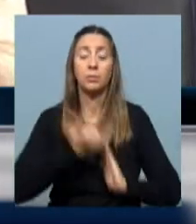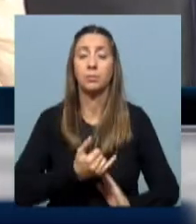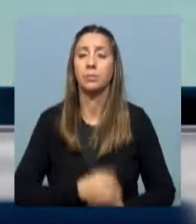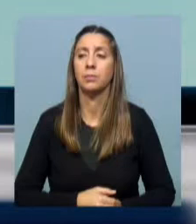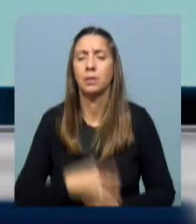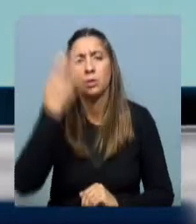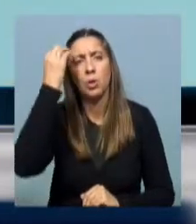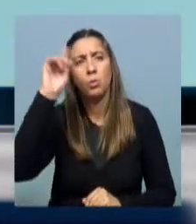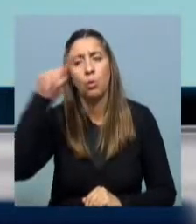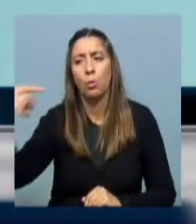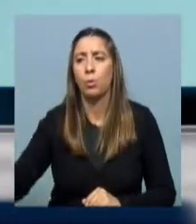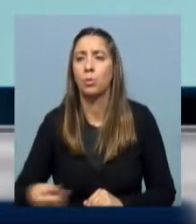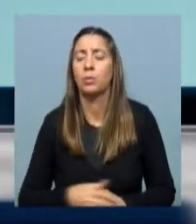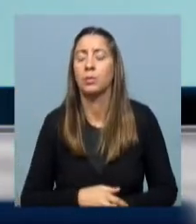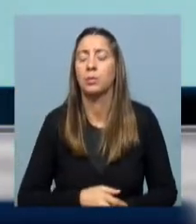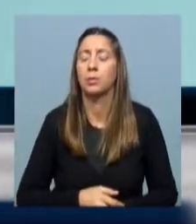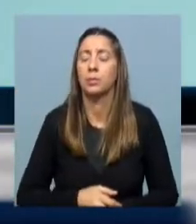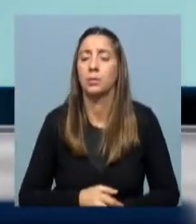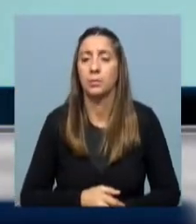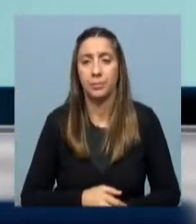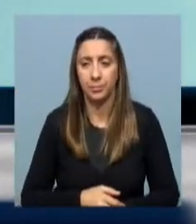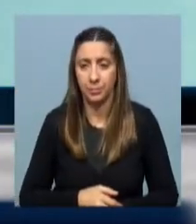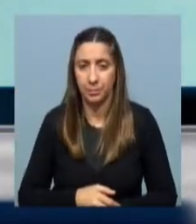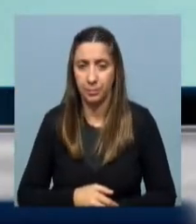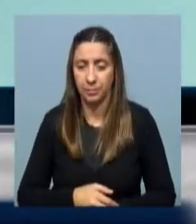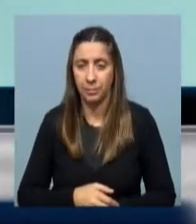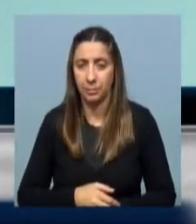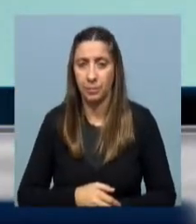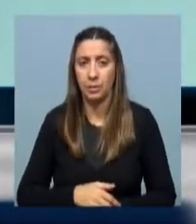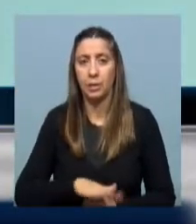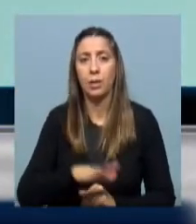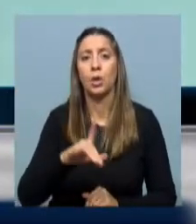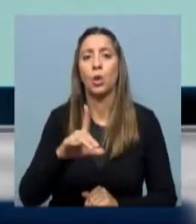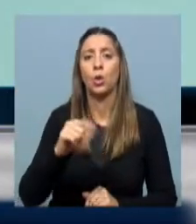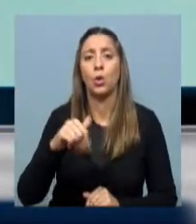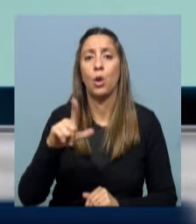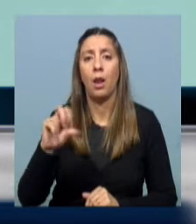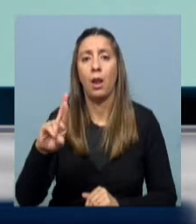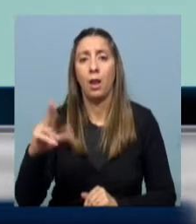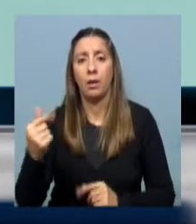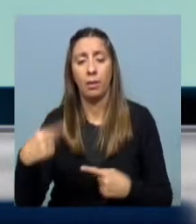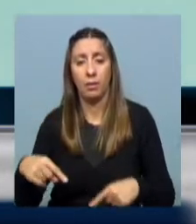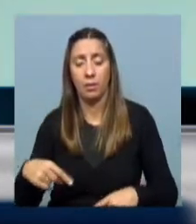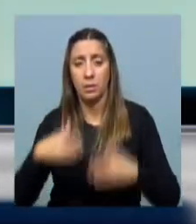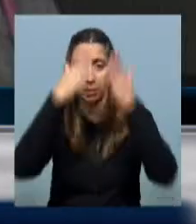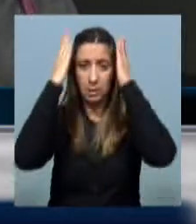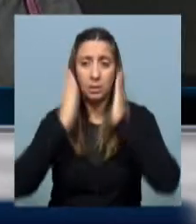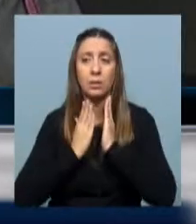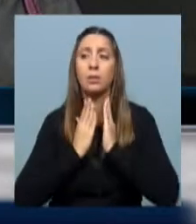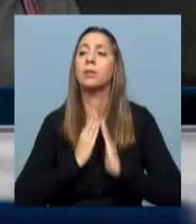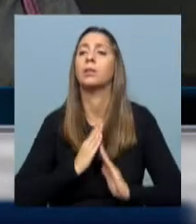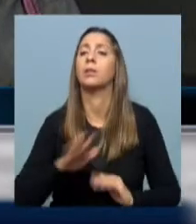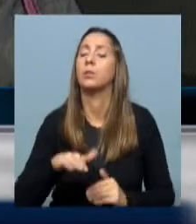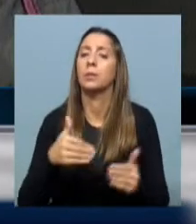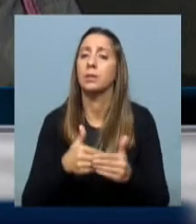no me acuerdo en qué otro lugar, Rafael, si me ayudas, pero habíamos tenido incendios en el Valle del Conlar, hubo varios incendios. Varios en Santa Rosa, en un